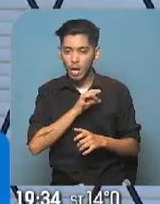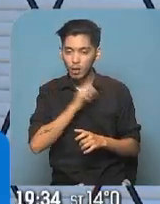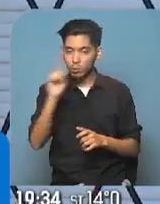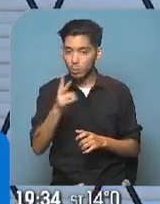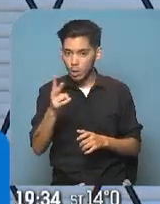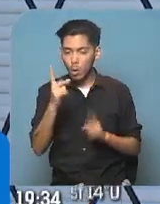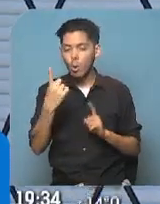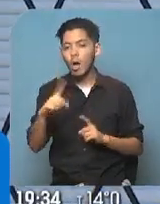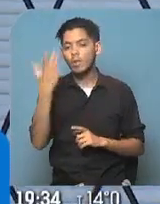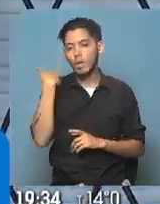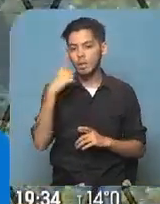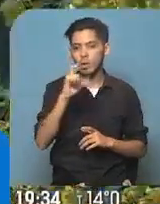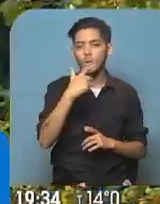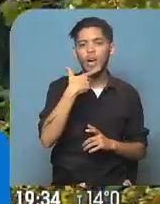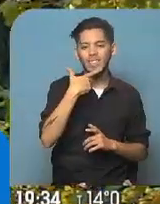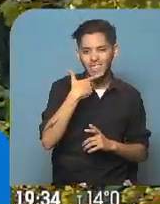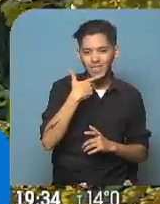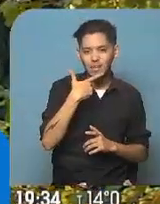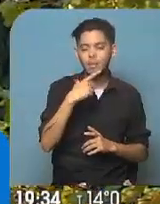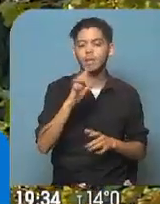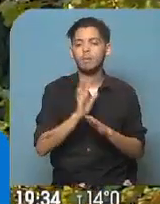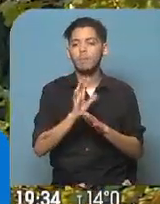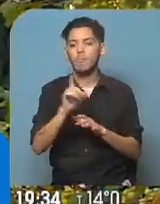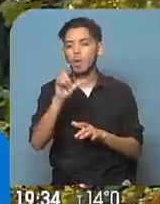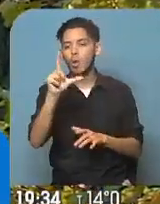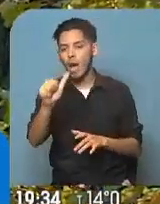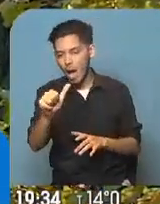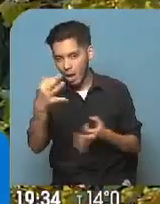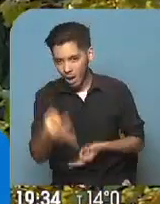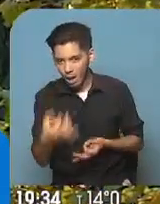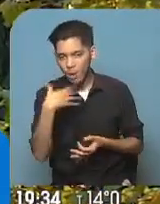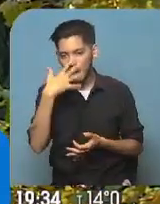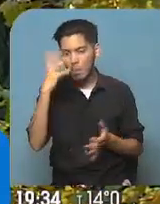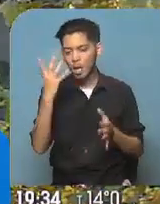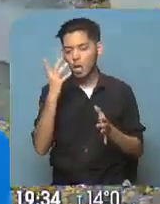habían puesto Lucas en vez de Luca y también luego lo corrigieron.